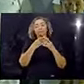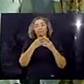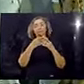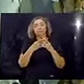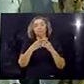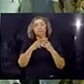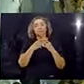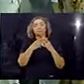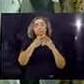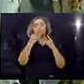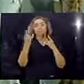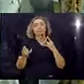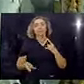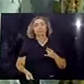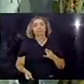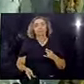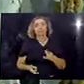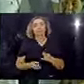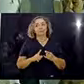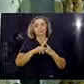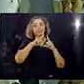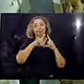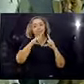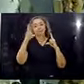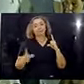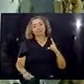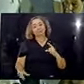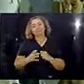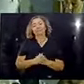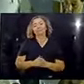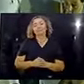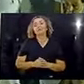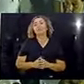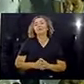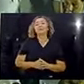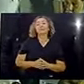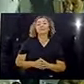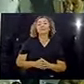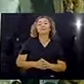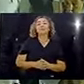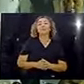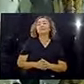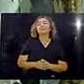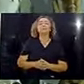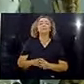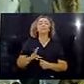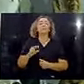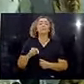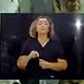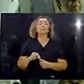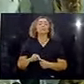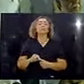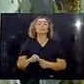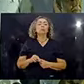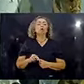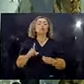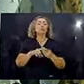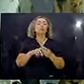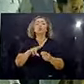habíamos ido en esta campaña habíamos ido solo en la precampaña a